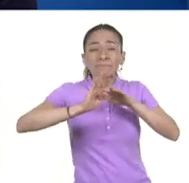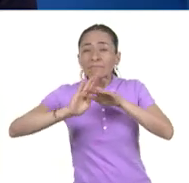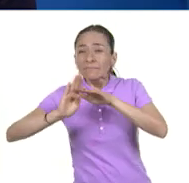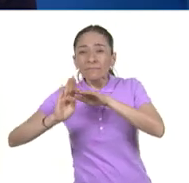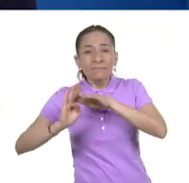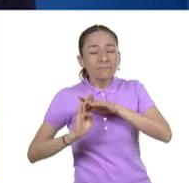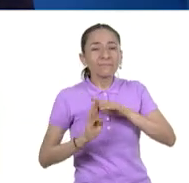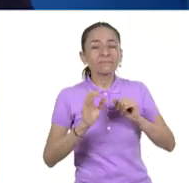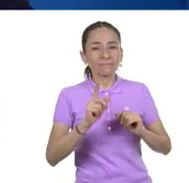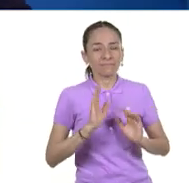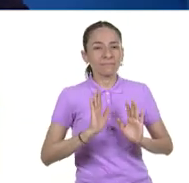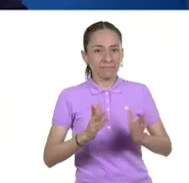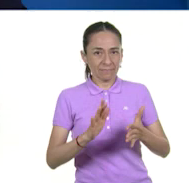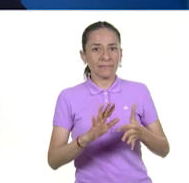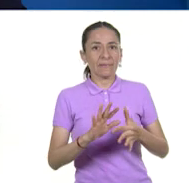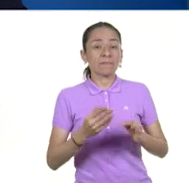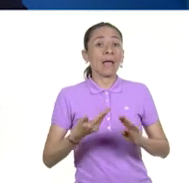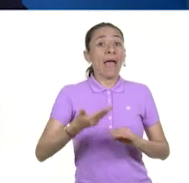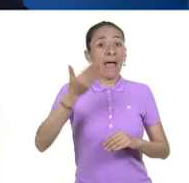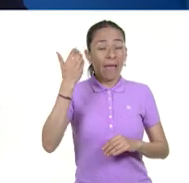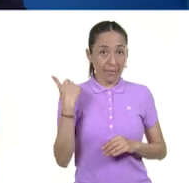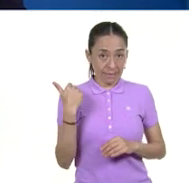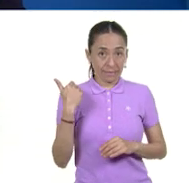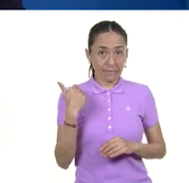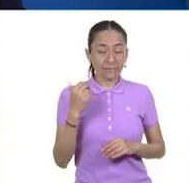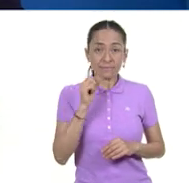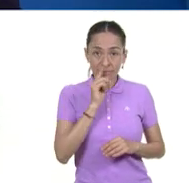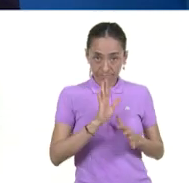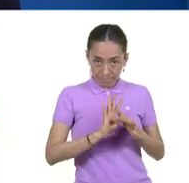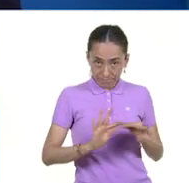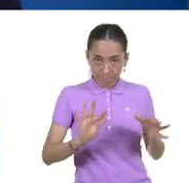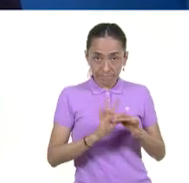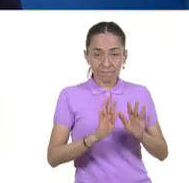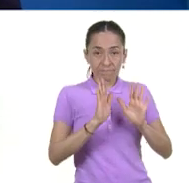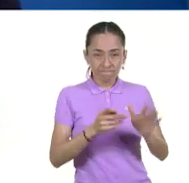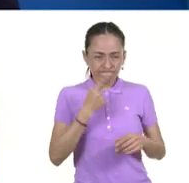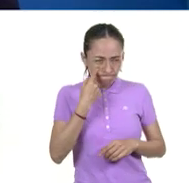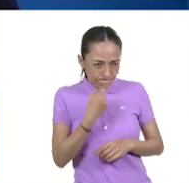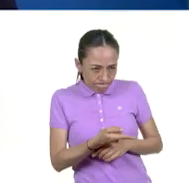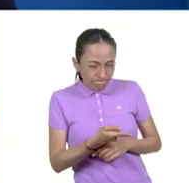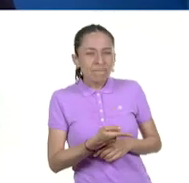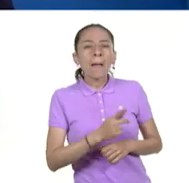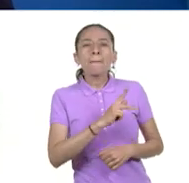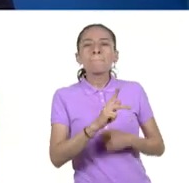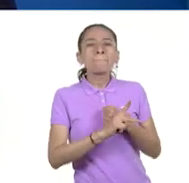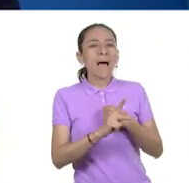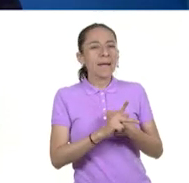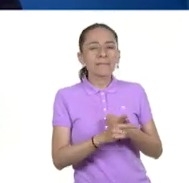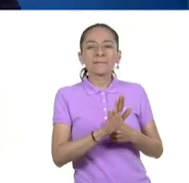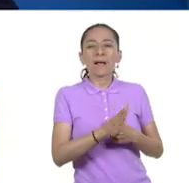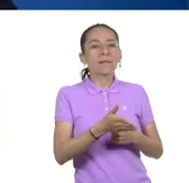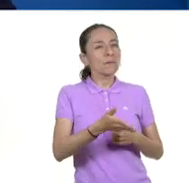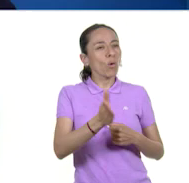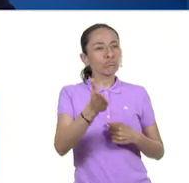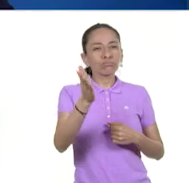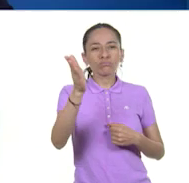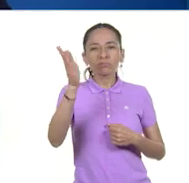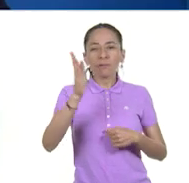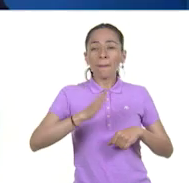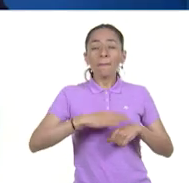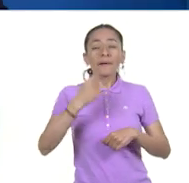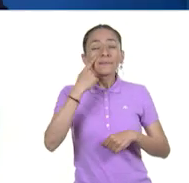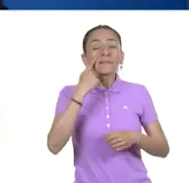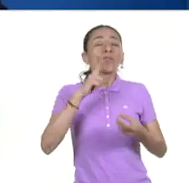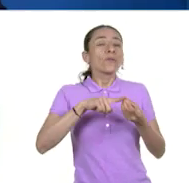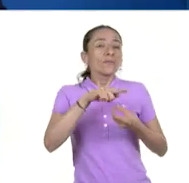hemos descrito antes, nos daremos cuenta de que los países expulsores de migrantes se concentran en América